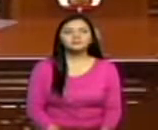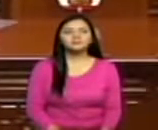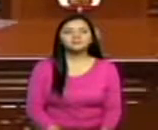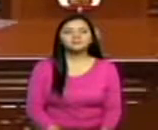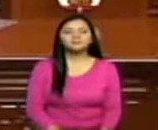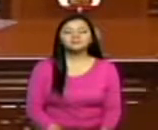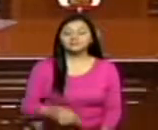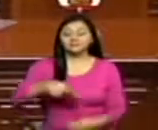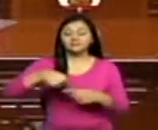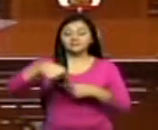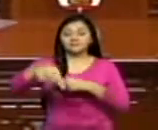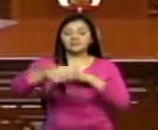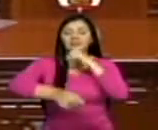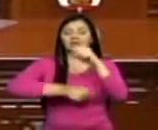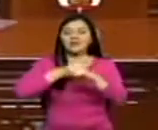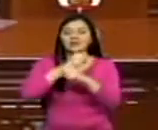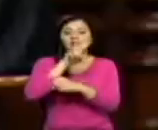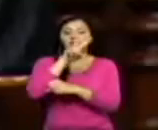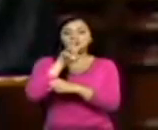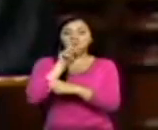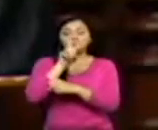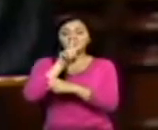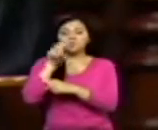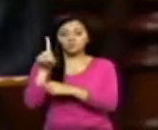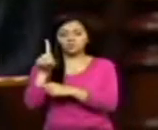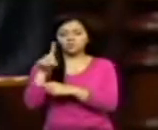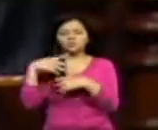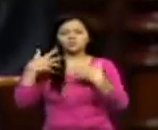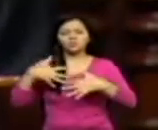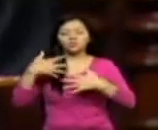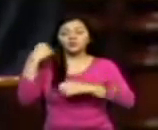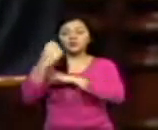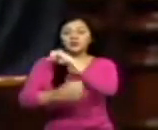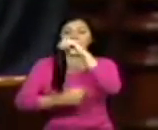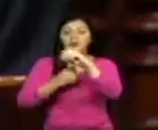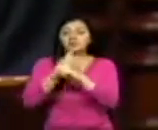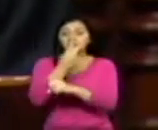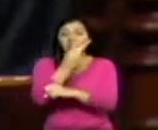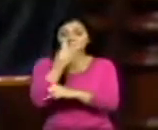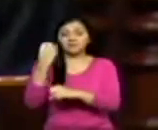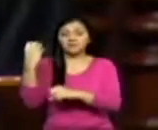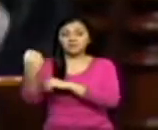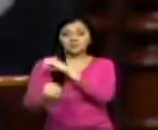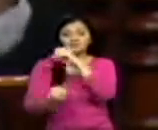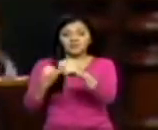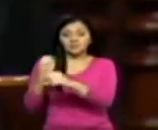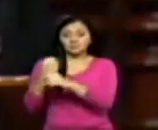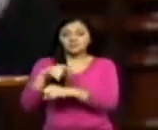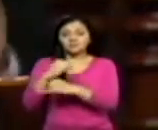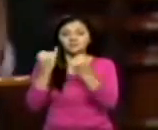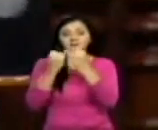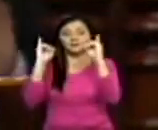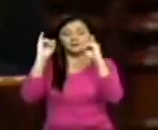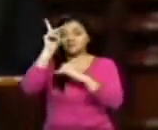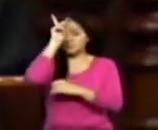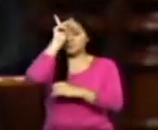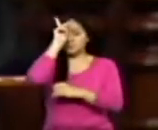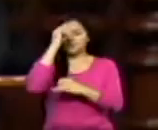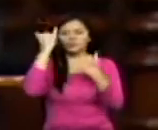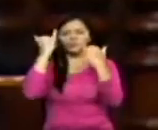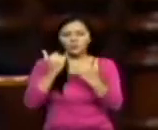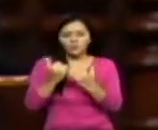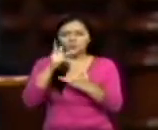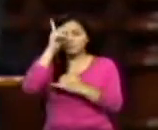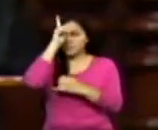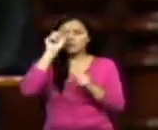En el año 2021, año del Bicentenario, viviremos en un país